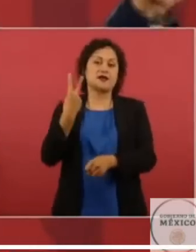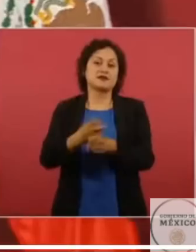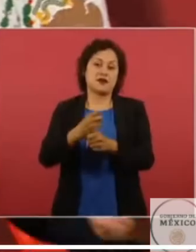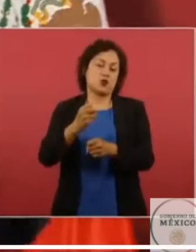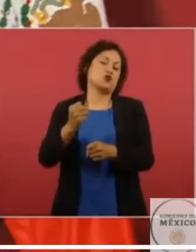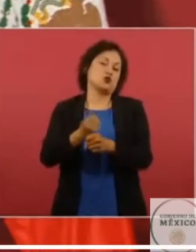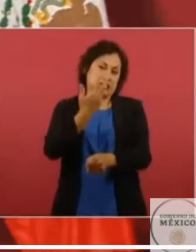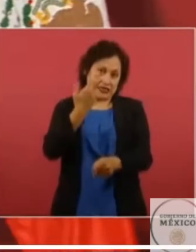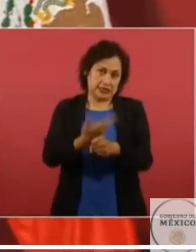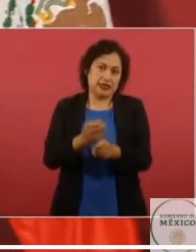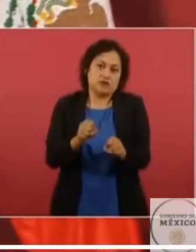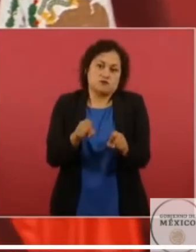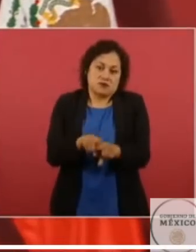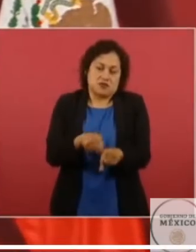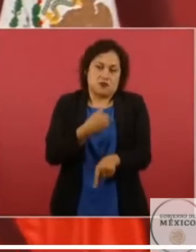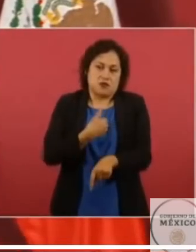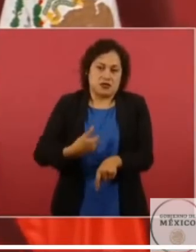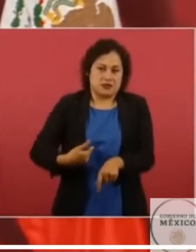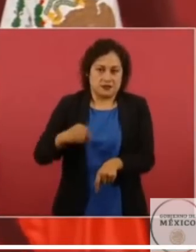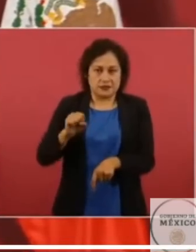con Salinas.